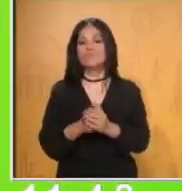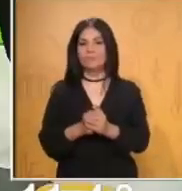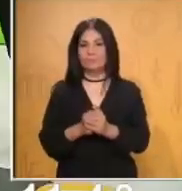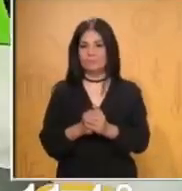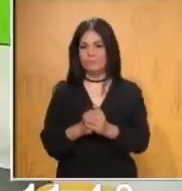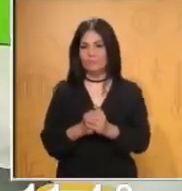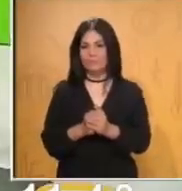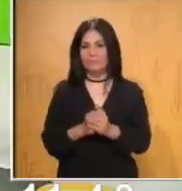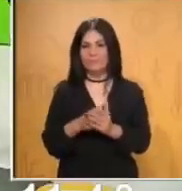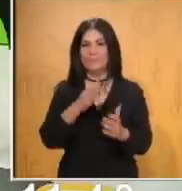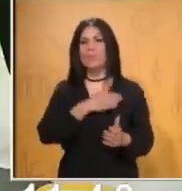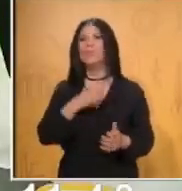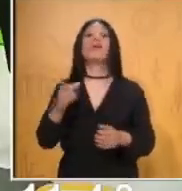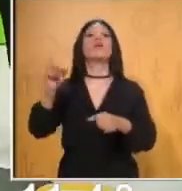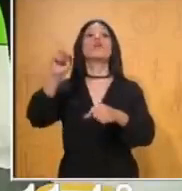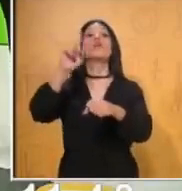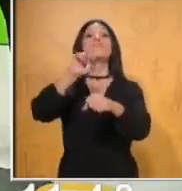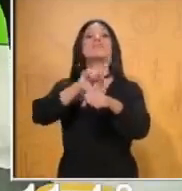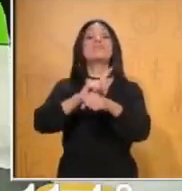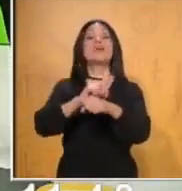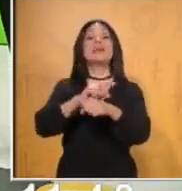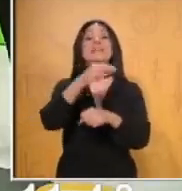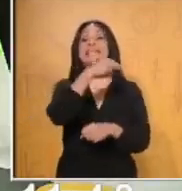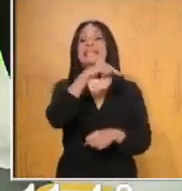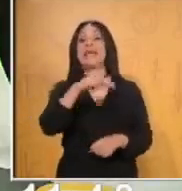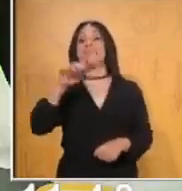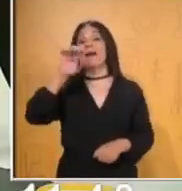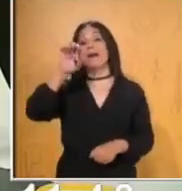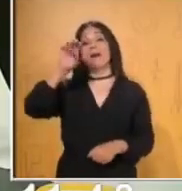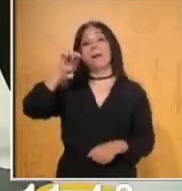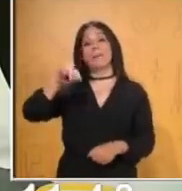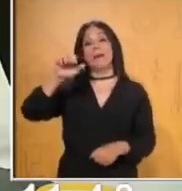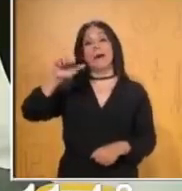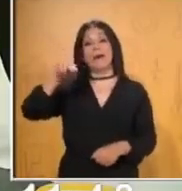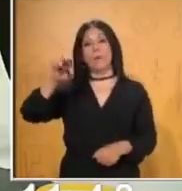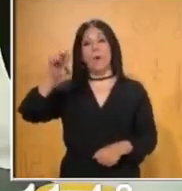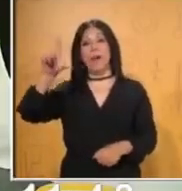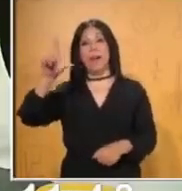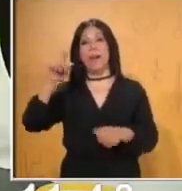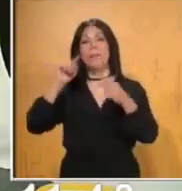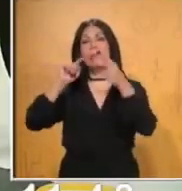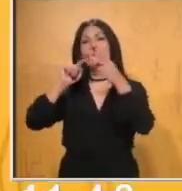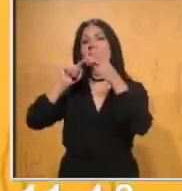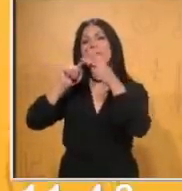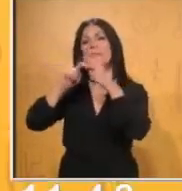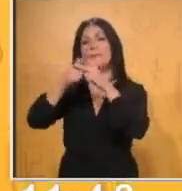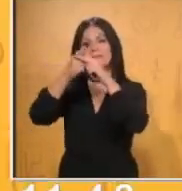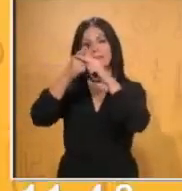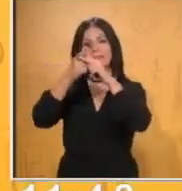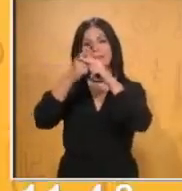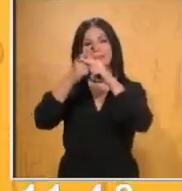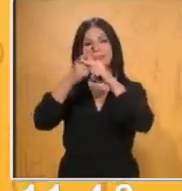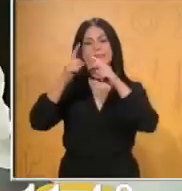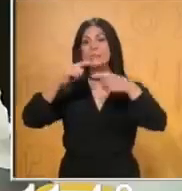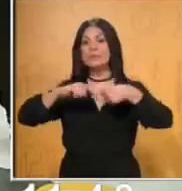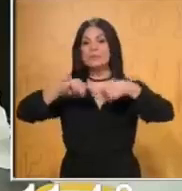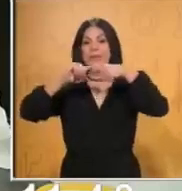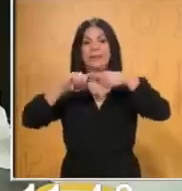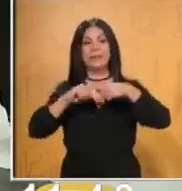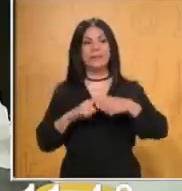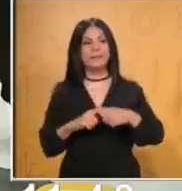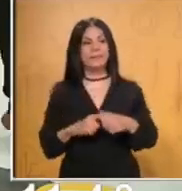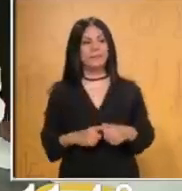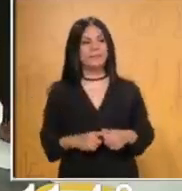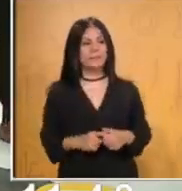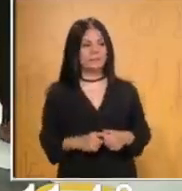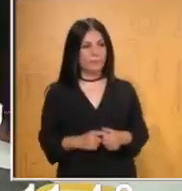presentamos. Muy buenos días, mi nombre es Emanuel Castro, maestro de educación física, y vamos a iniciar con esta pausa activa. Así es, ok. Vamos a invitar a la maestra, ya